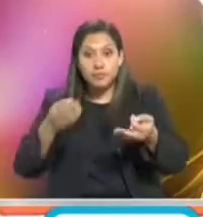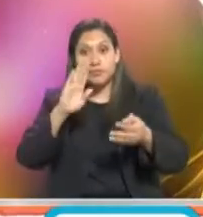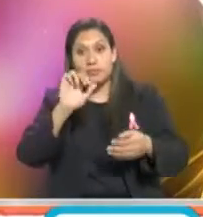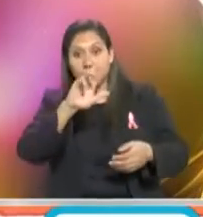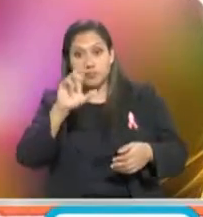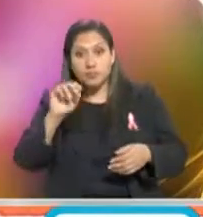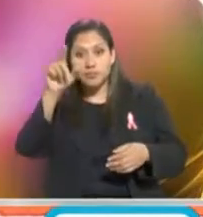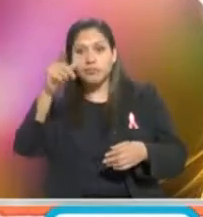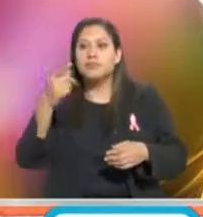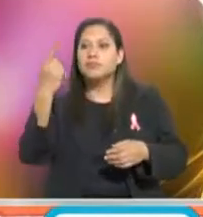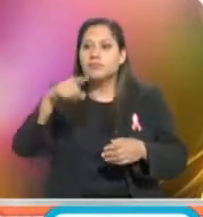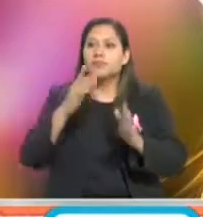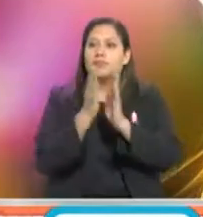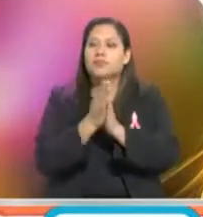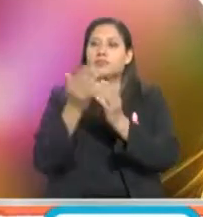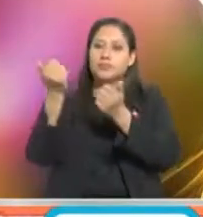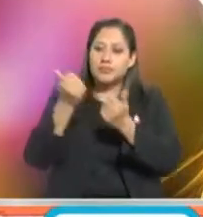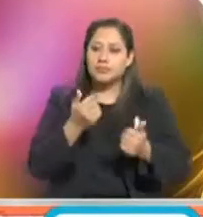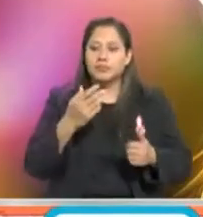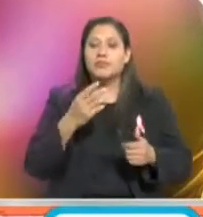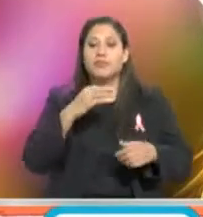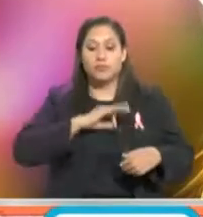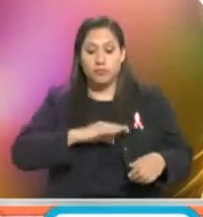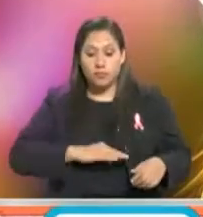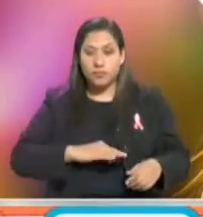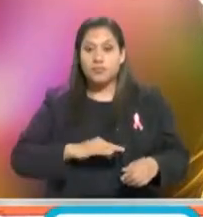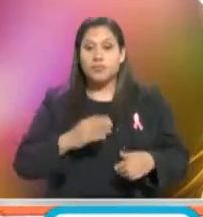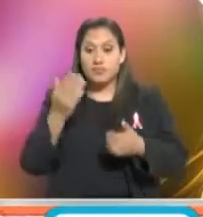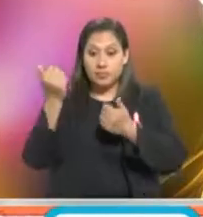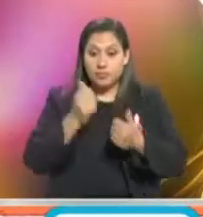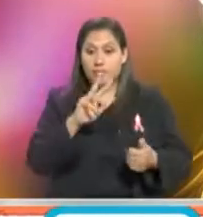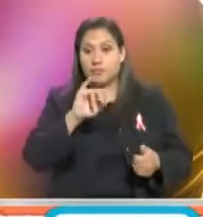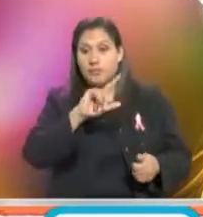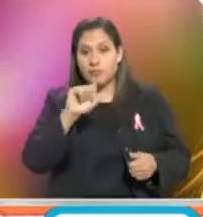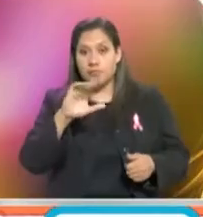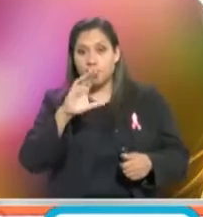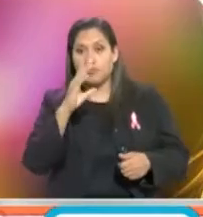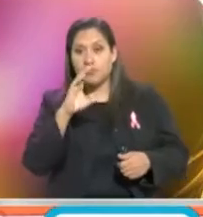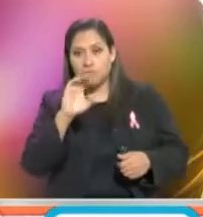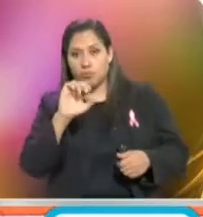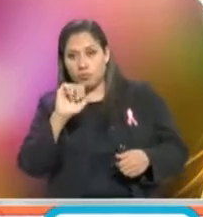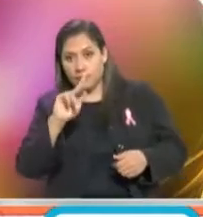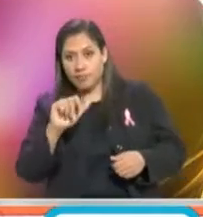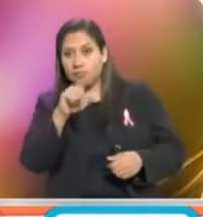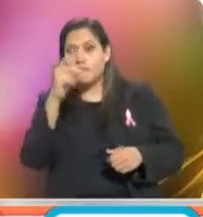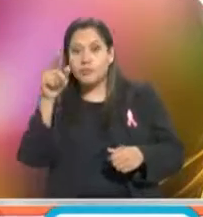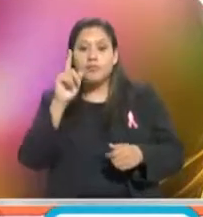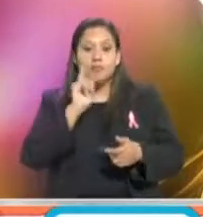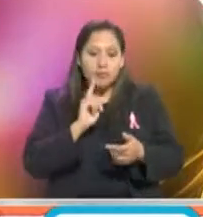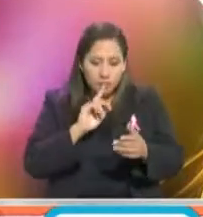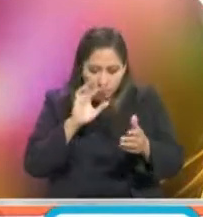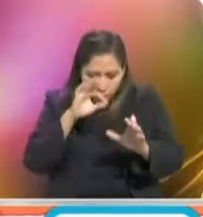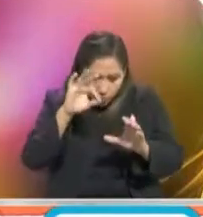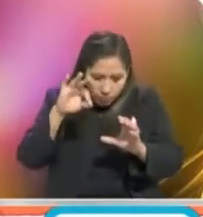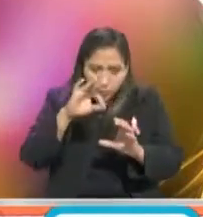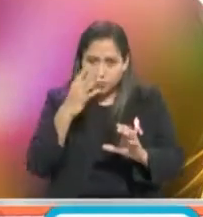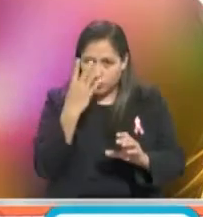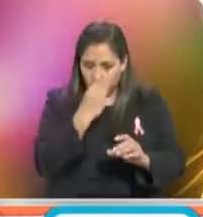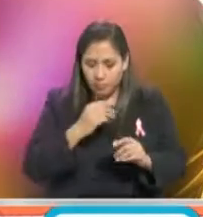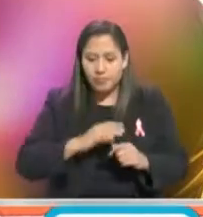hacer en Toluca, se los mandan a Villa Coapa y ellas lo pintan. Muy y son bien. unas preciosidades. Lo mismo